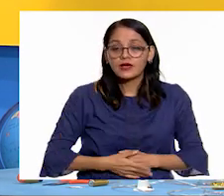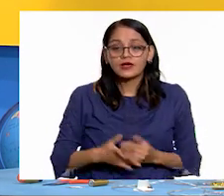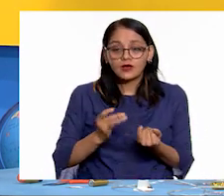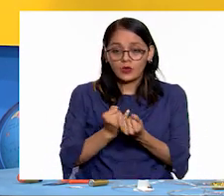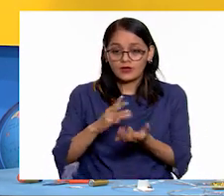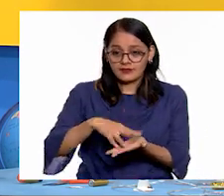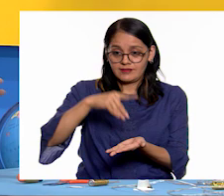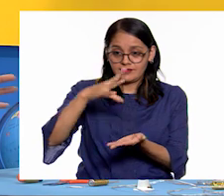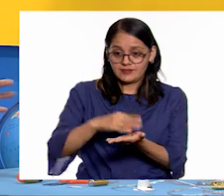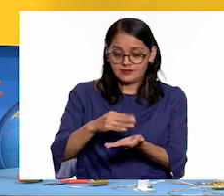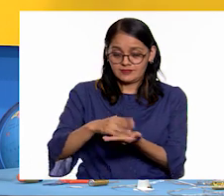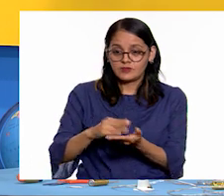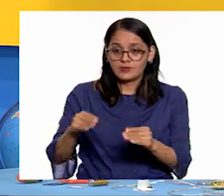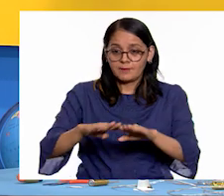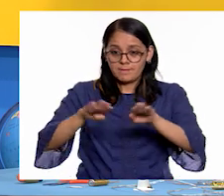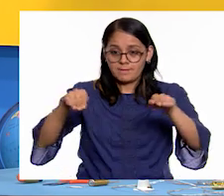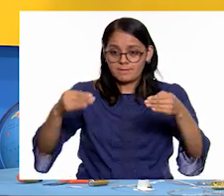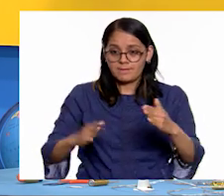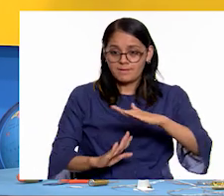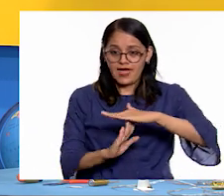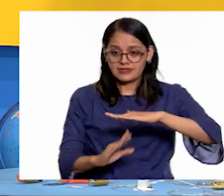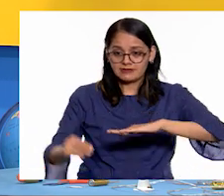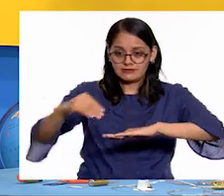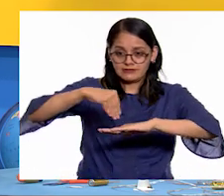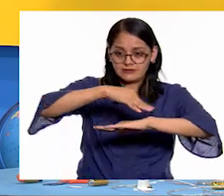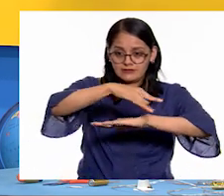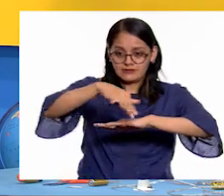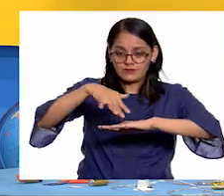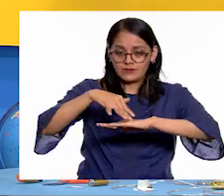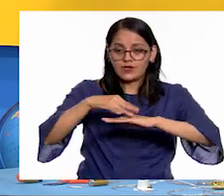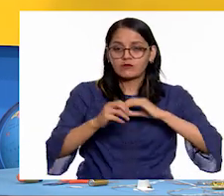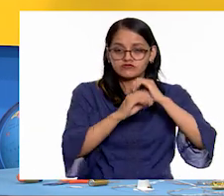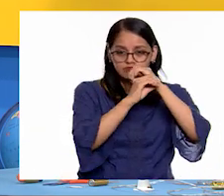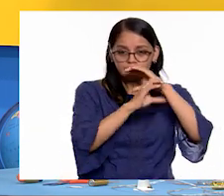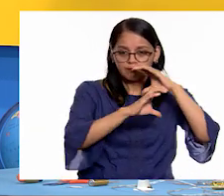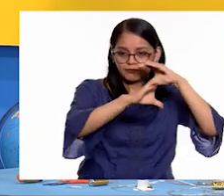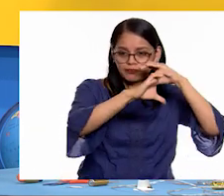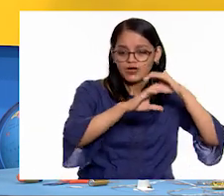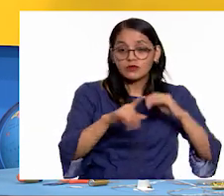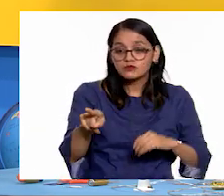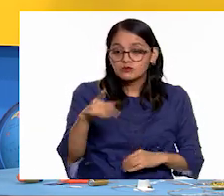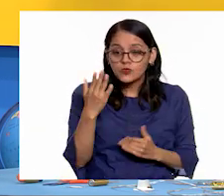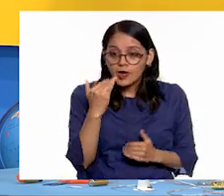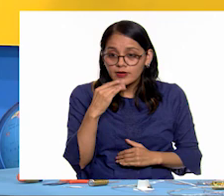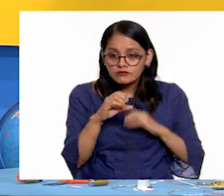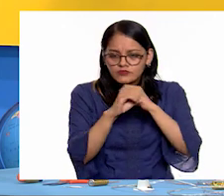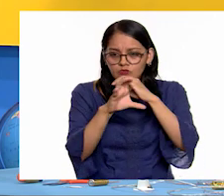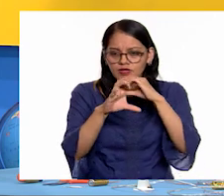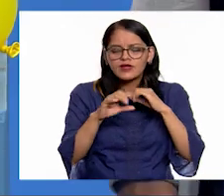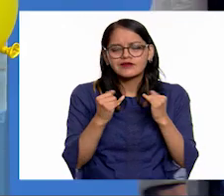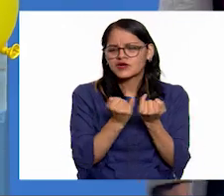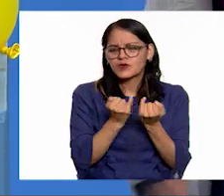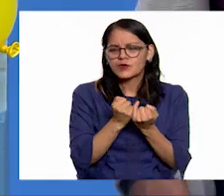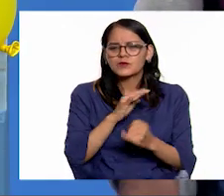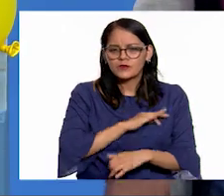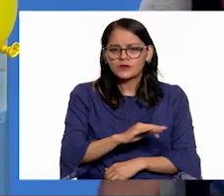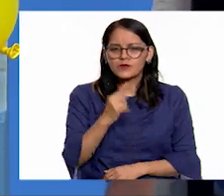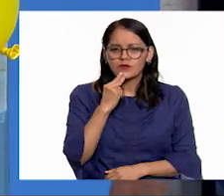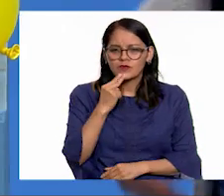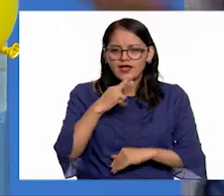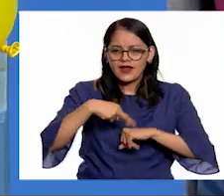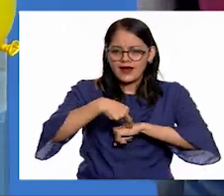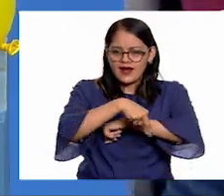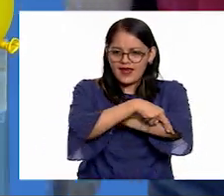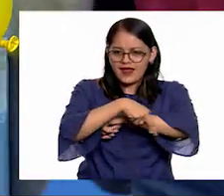mesa, acá tenemos nuestro globo inflado, pero si no tuviéramos el globo, podemos también utilizar una regla